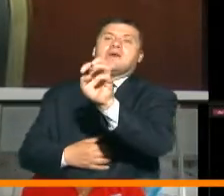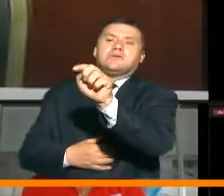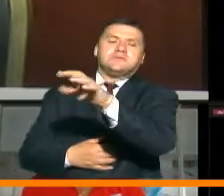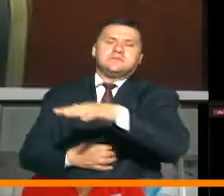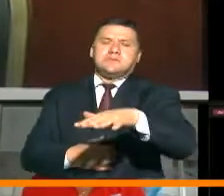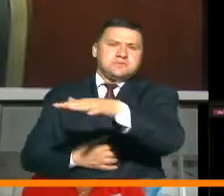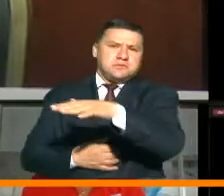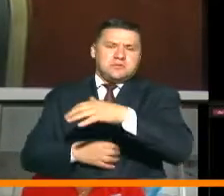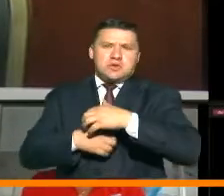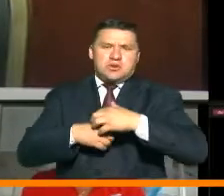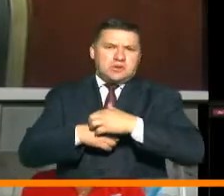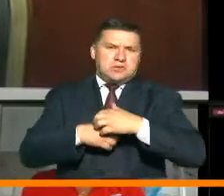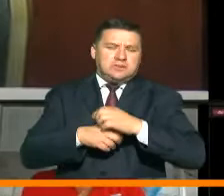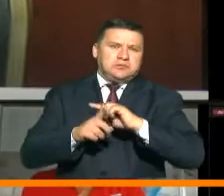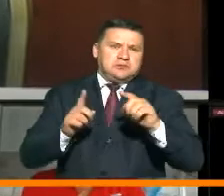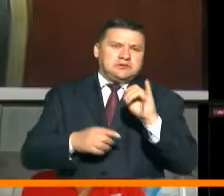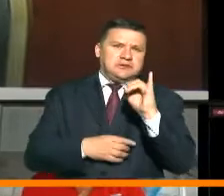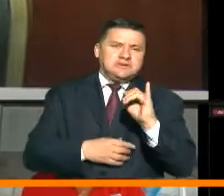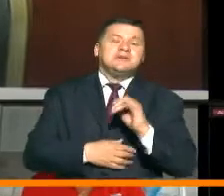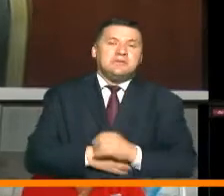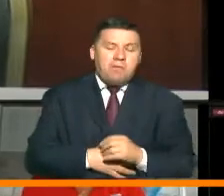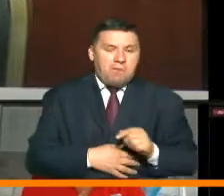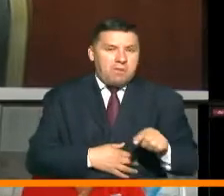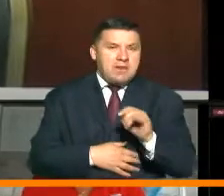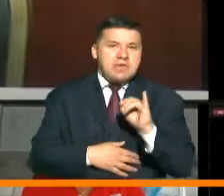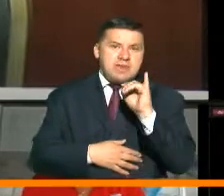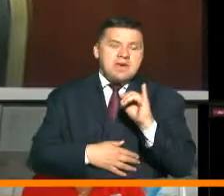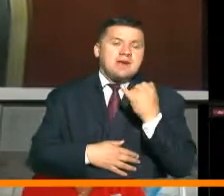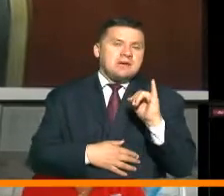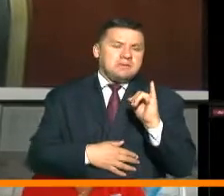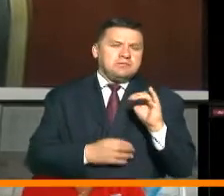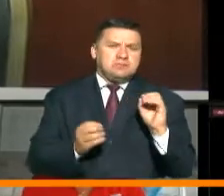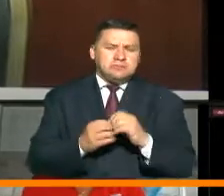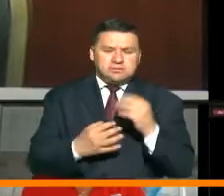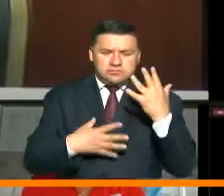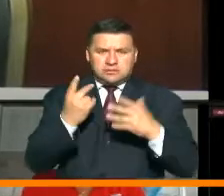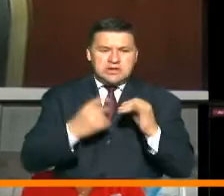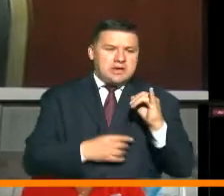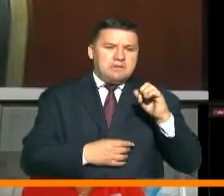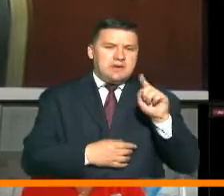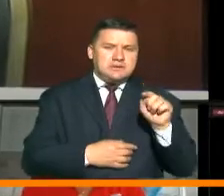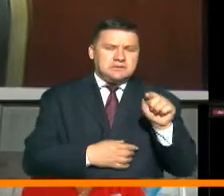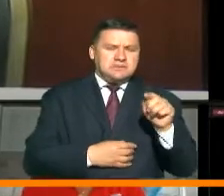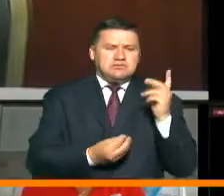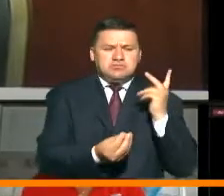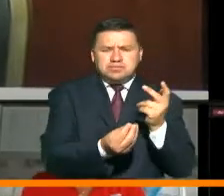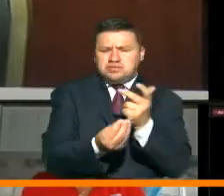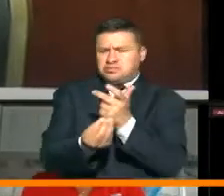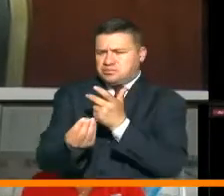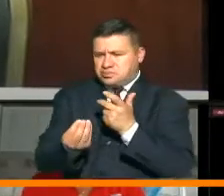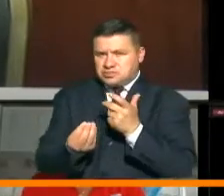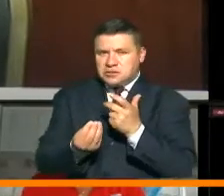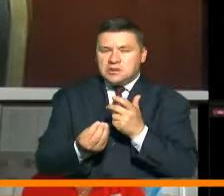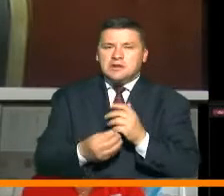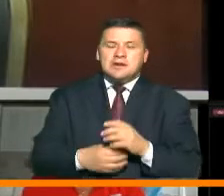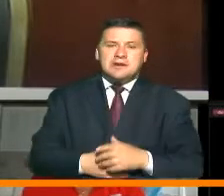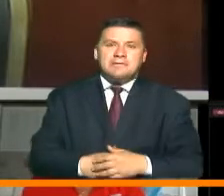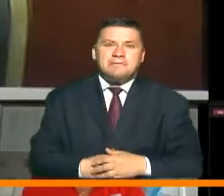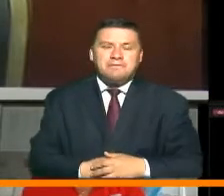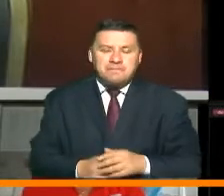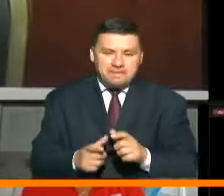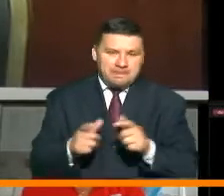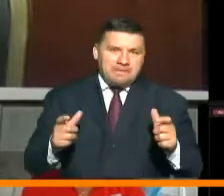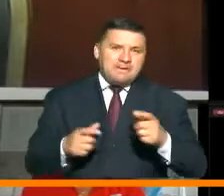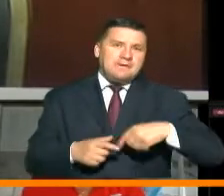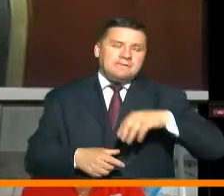en el territorio tolimense diferente ibagué y aquí en ibagué hay 12 ips vacunadoras fuera de los puntos de vacunación masiva